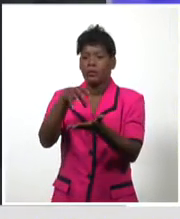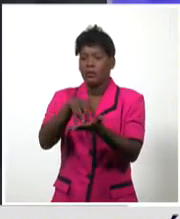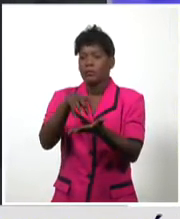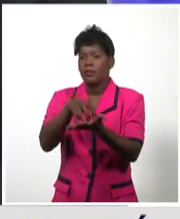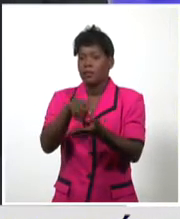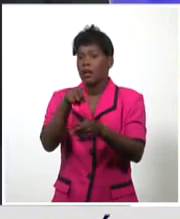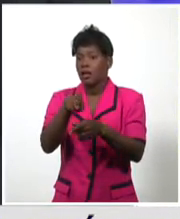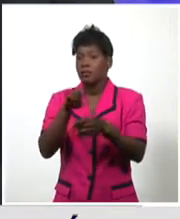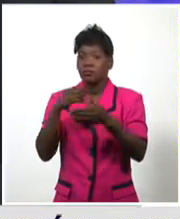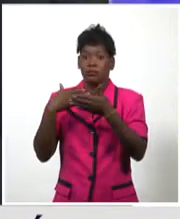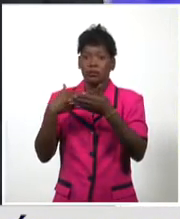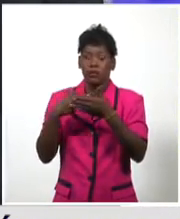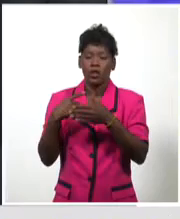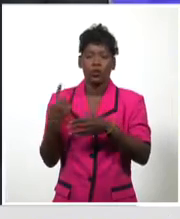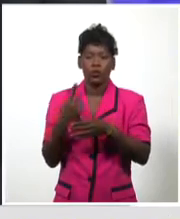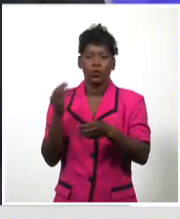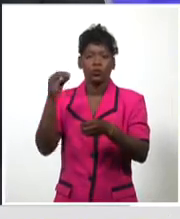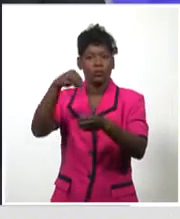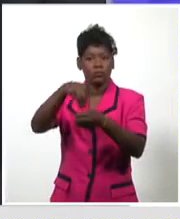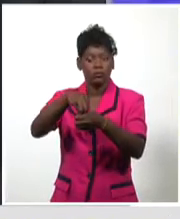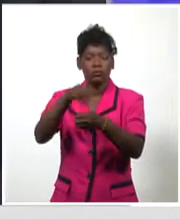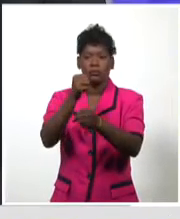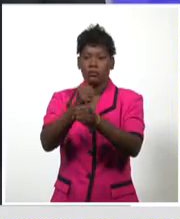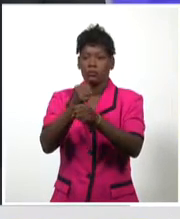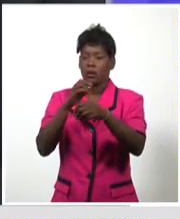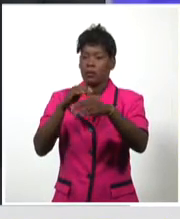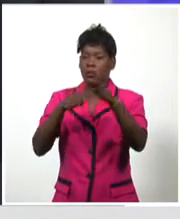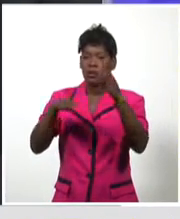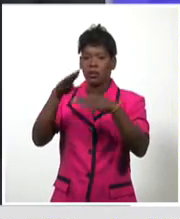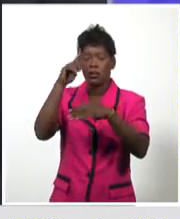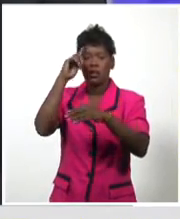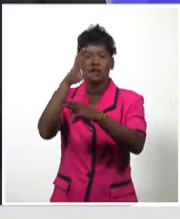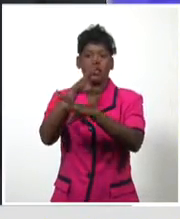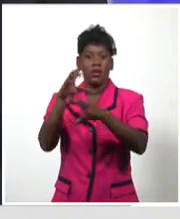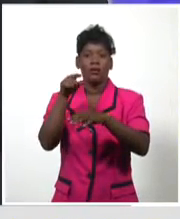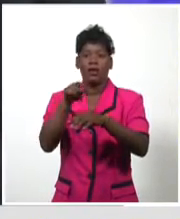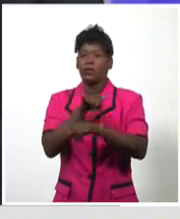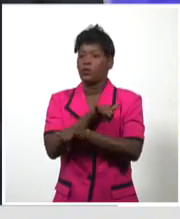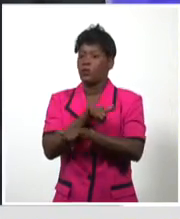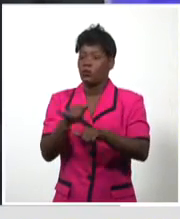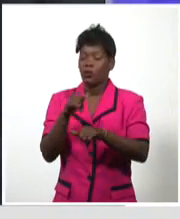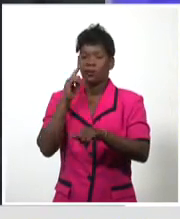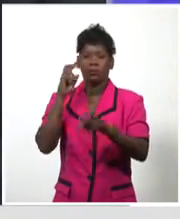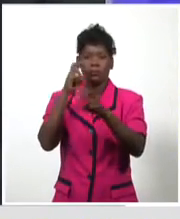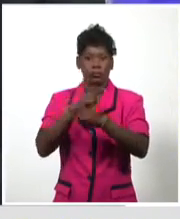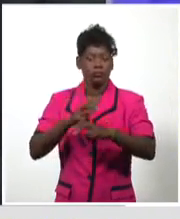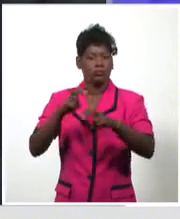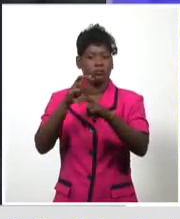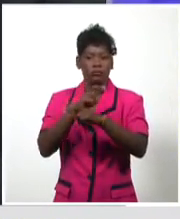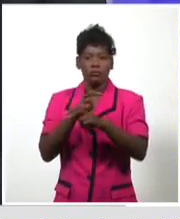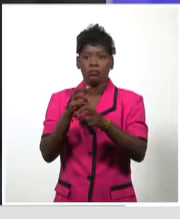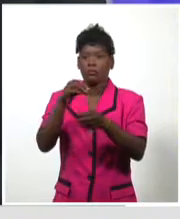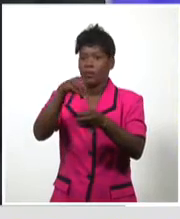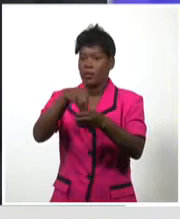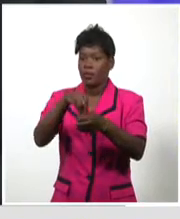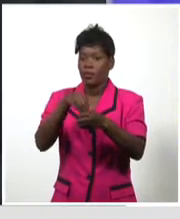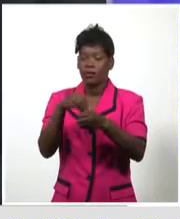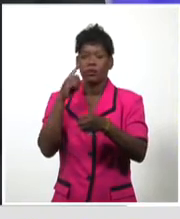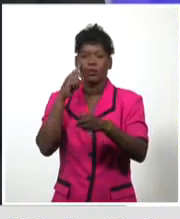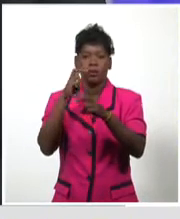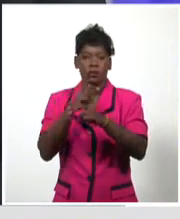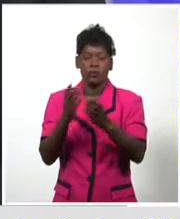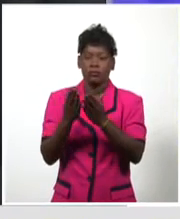nosotros pertenecemos o del propio Ministerio de Ciencia, Tecnología y Medio Ambiente a lo largo y ancho de todo el país, que también se involucran en todas estas investigaciones.